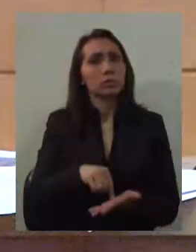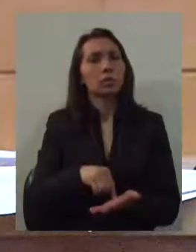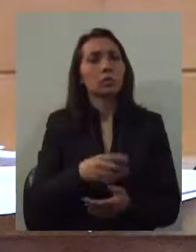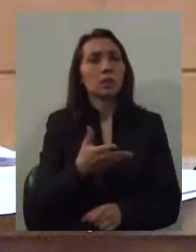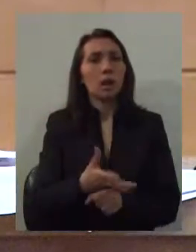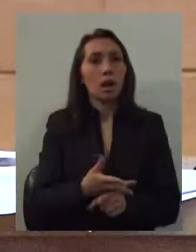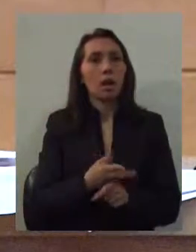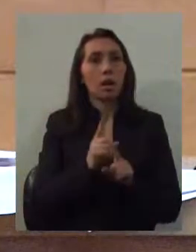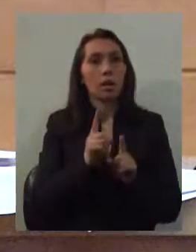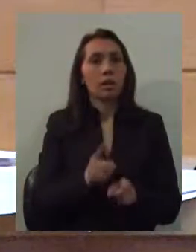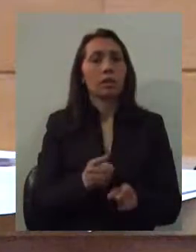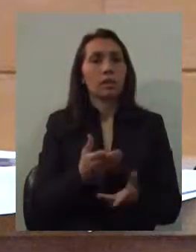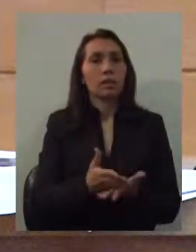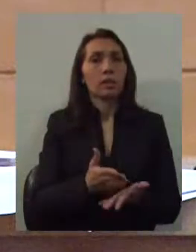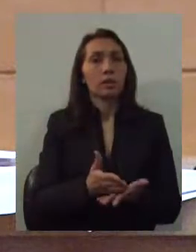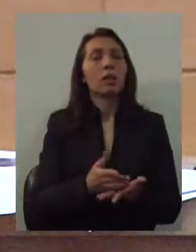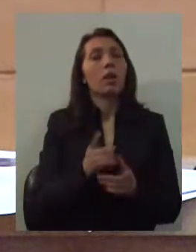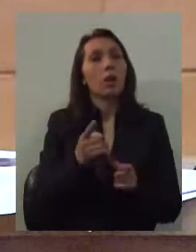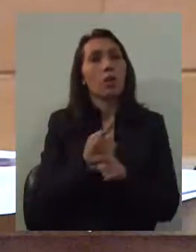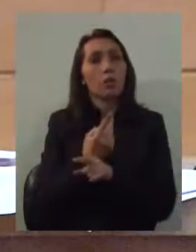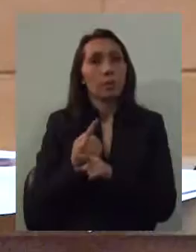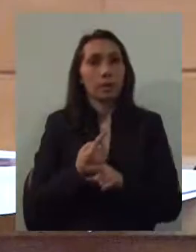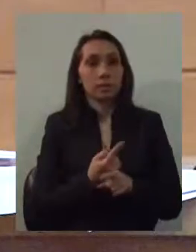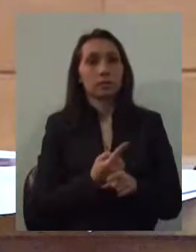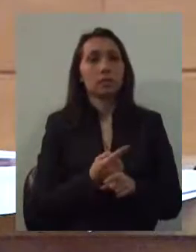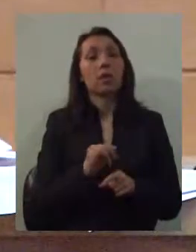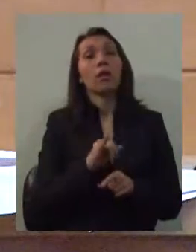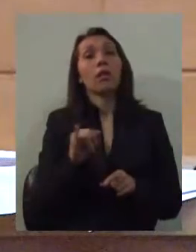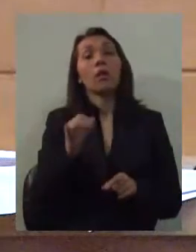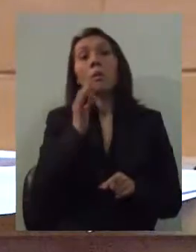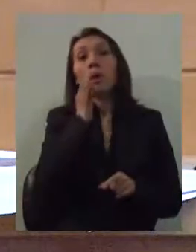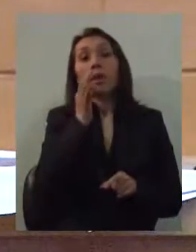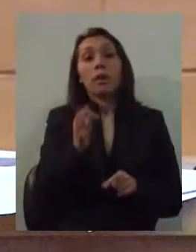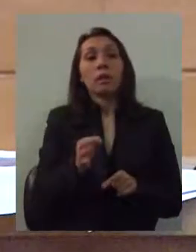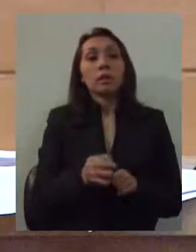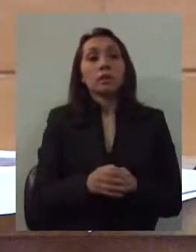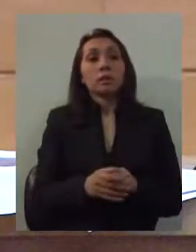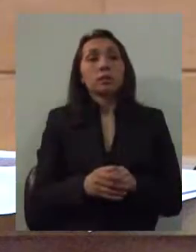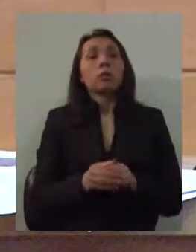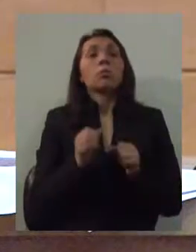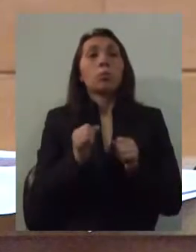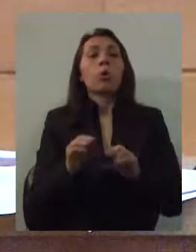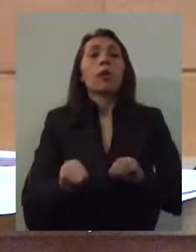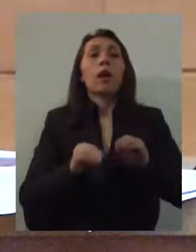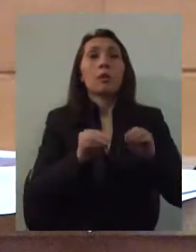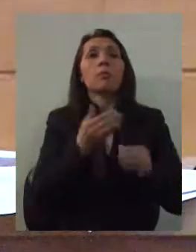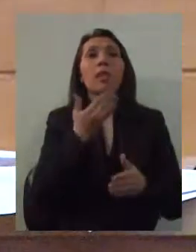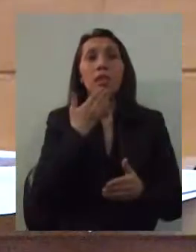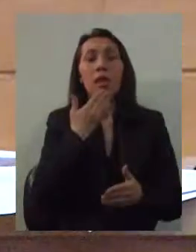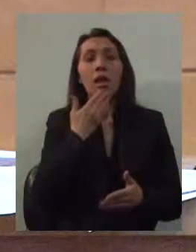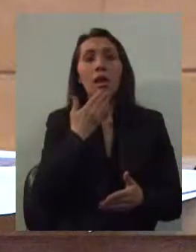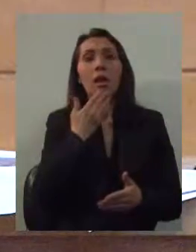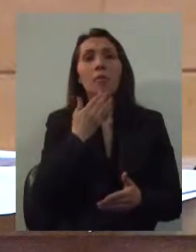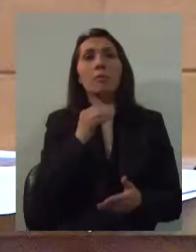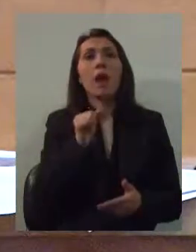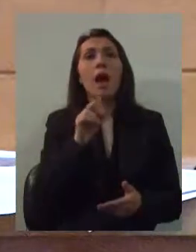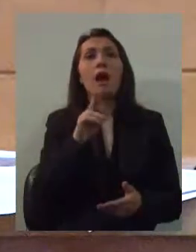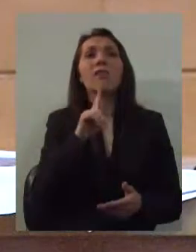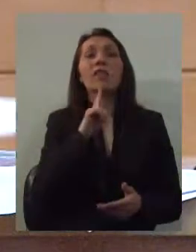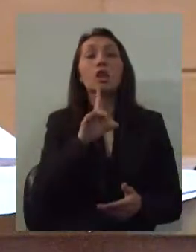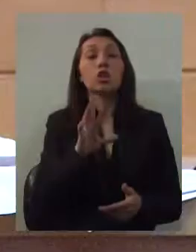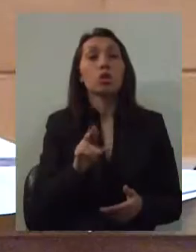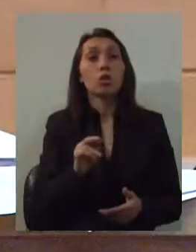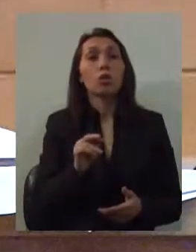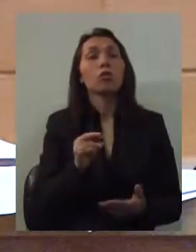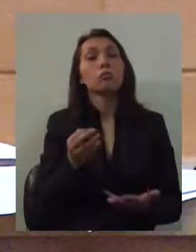tenemos que conversar. Después dice que esto se puede aplicar también a los árbitros,